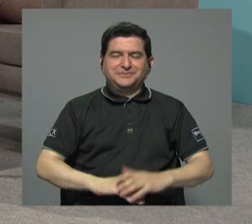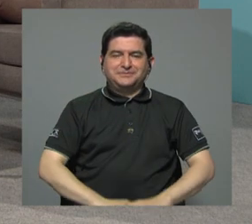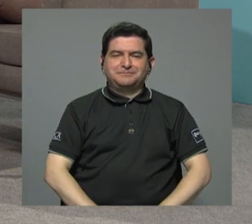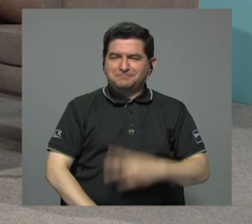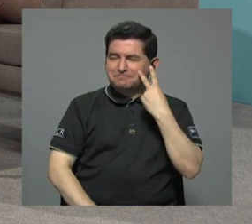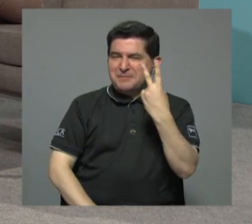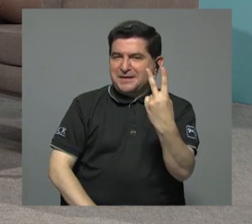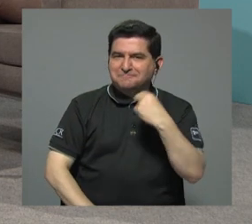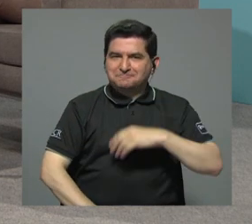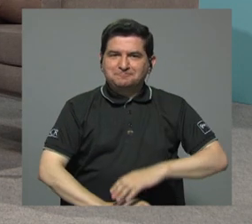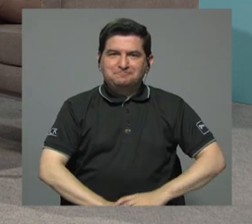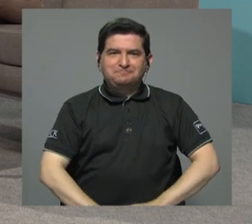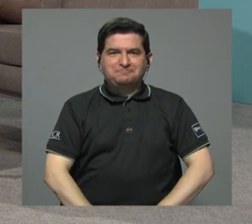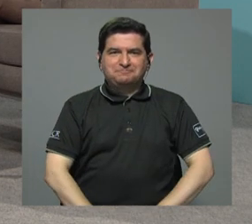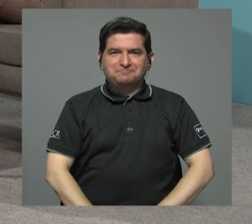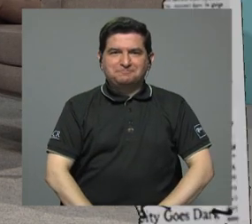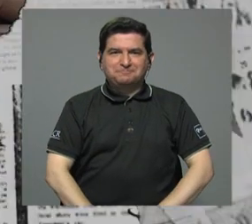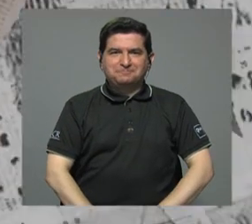veamos